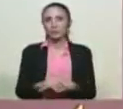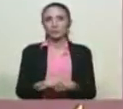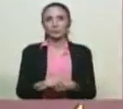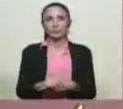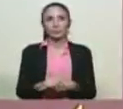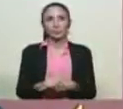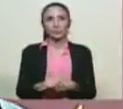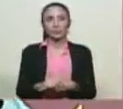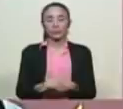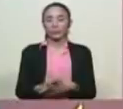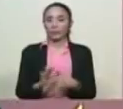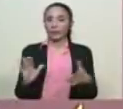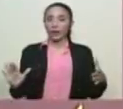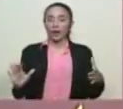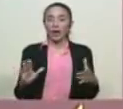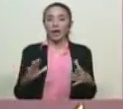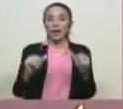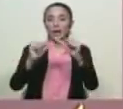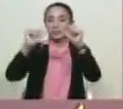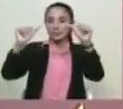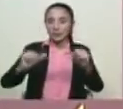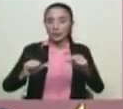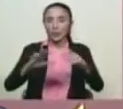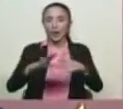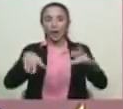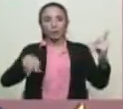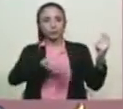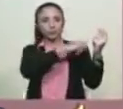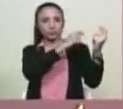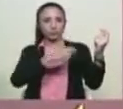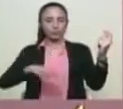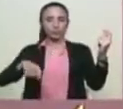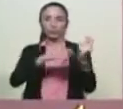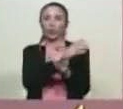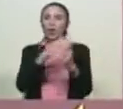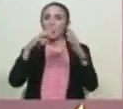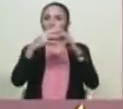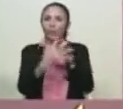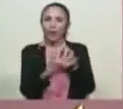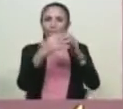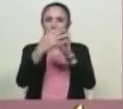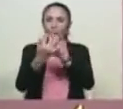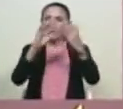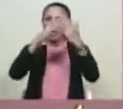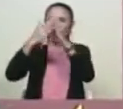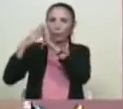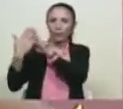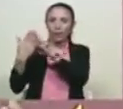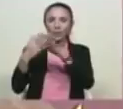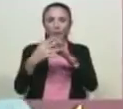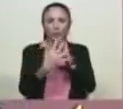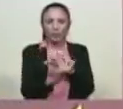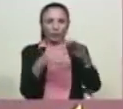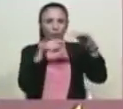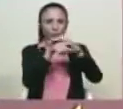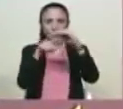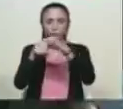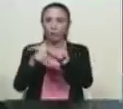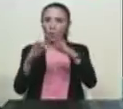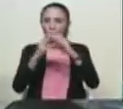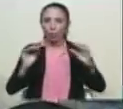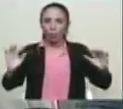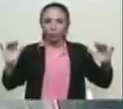¿verdad? Sistema de orquesta, dando conciertos en el barrio, los propios muchachos de la escuela, del